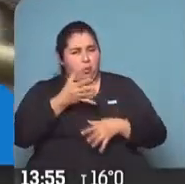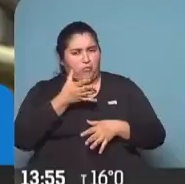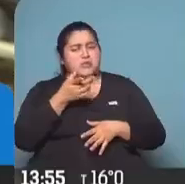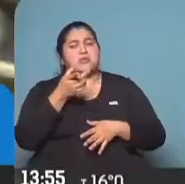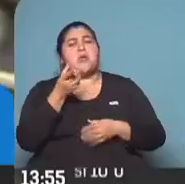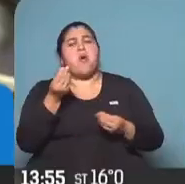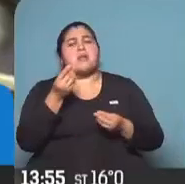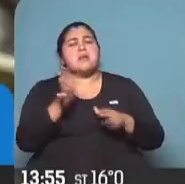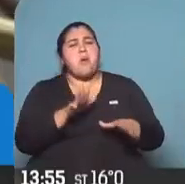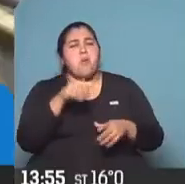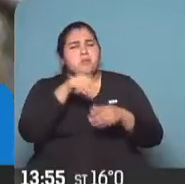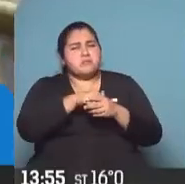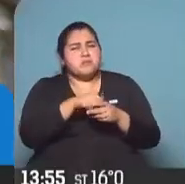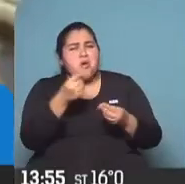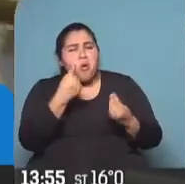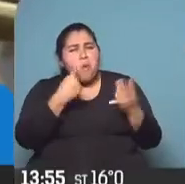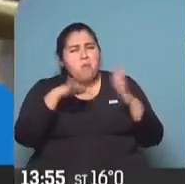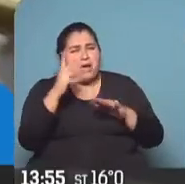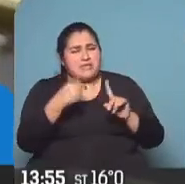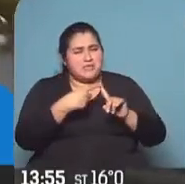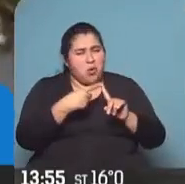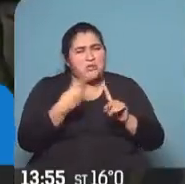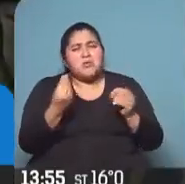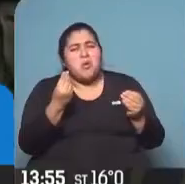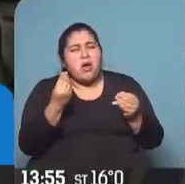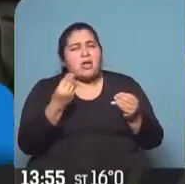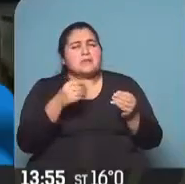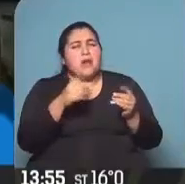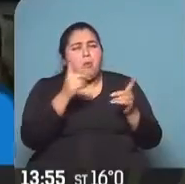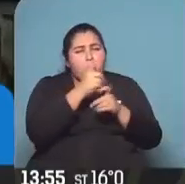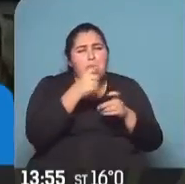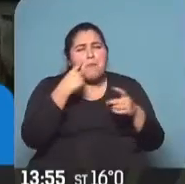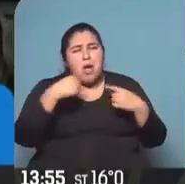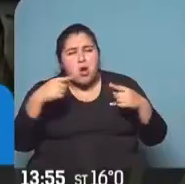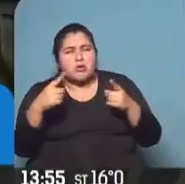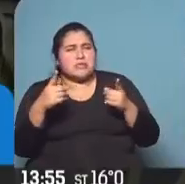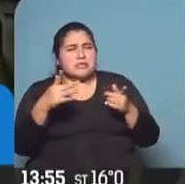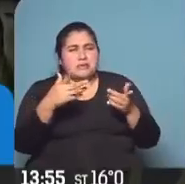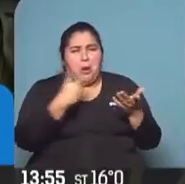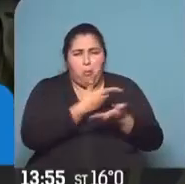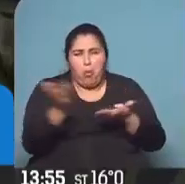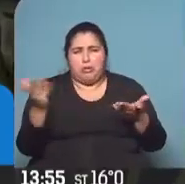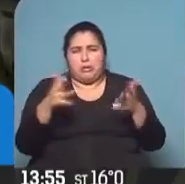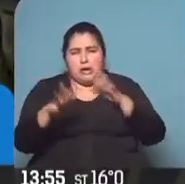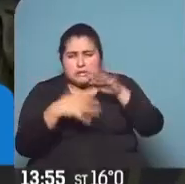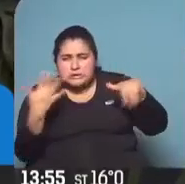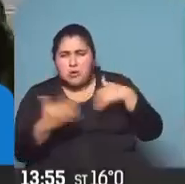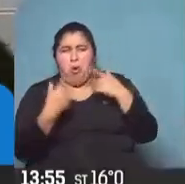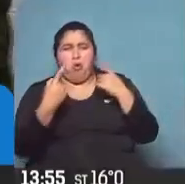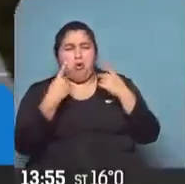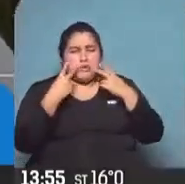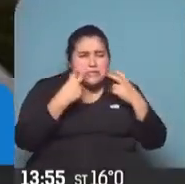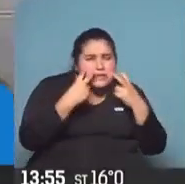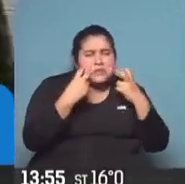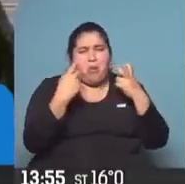para configurarse en misiones relacionadas con la alteración del orden público actuaciones el allanamiento de